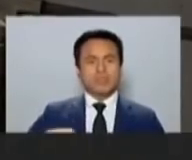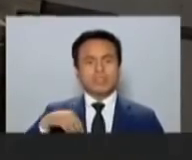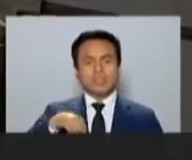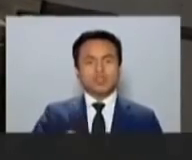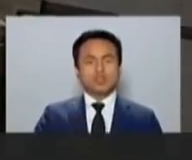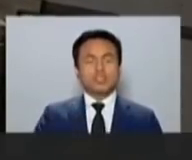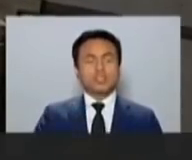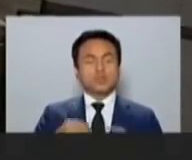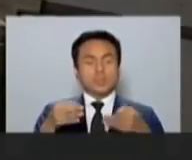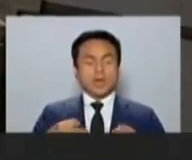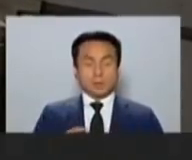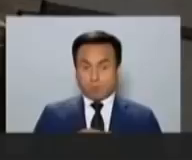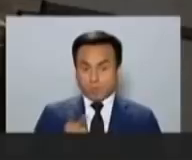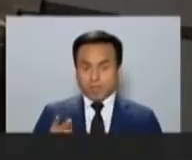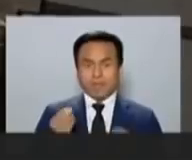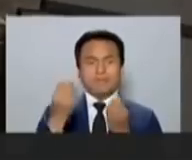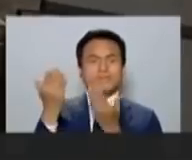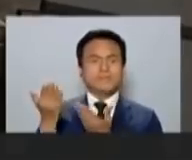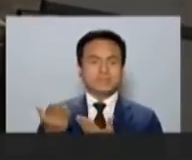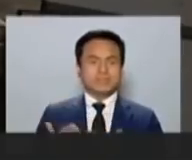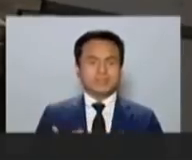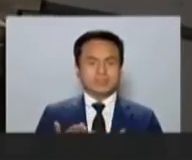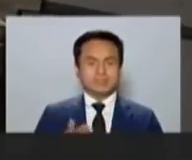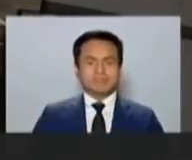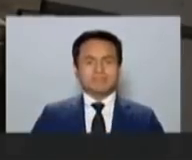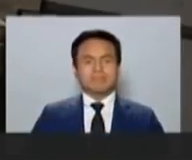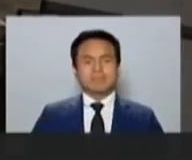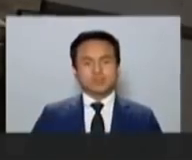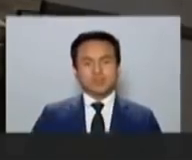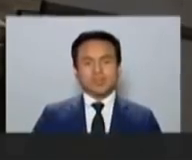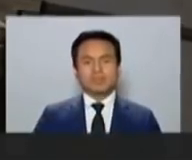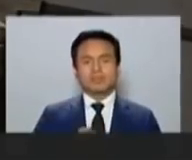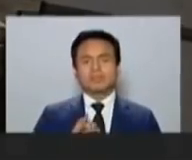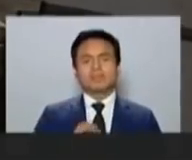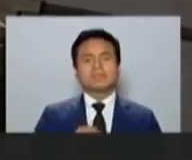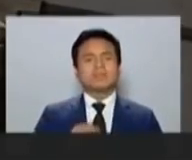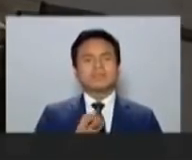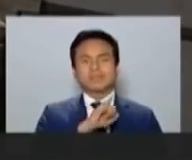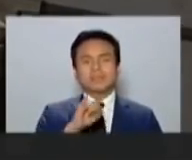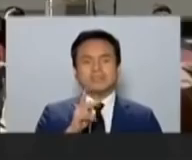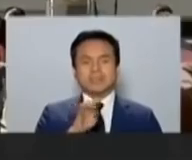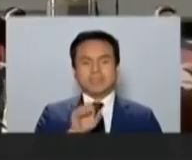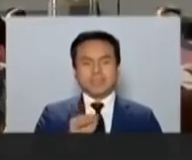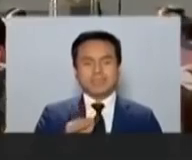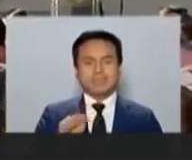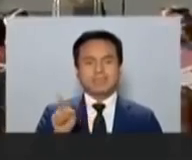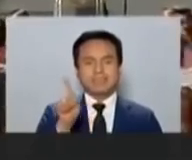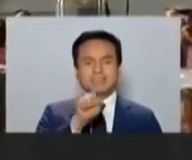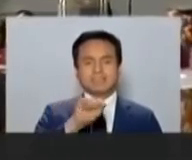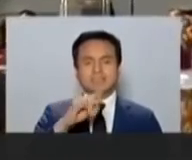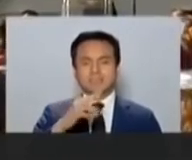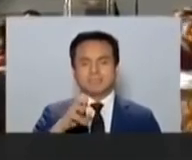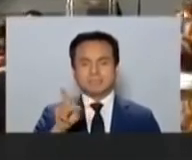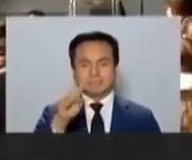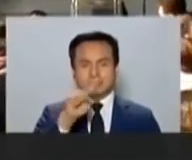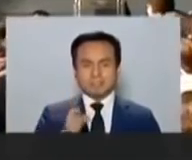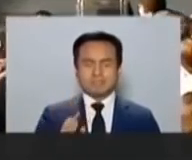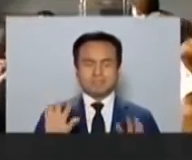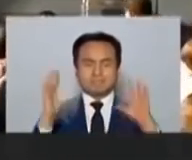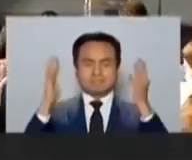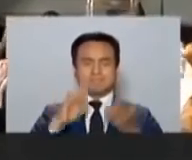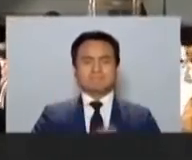que tenemos que mantener. Vamos a hacer todo lo que está a nuestro alcance para que los colegios abran en marzo. Los